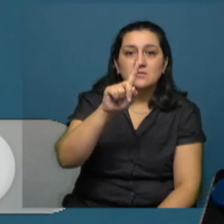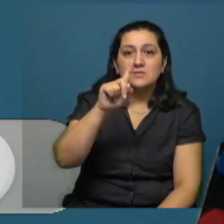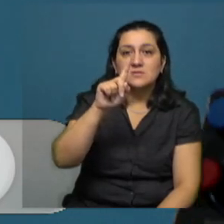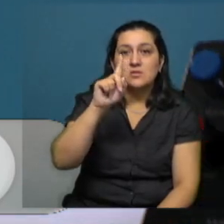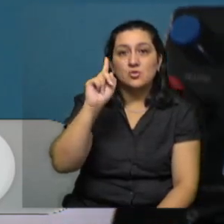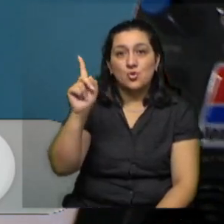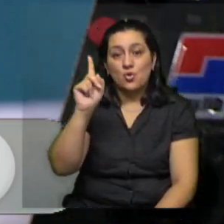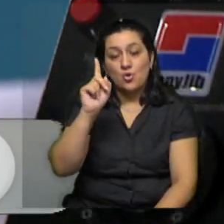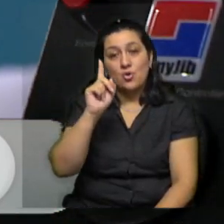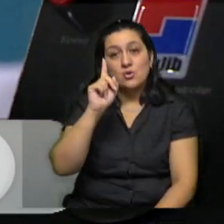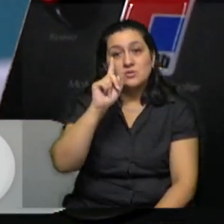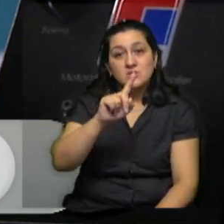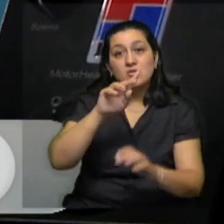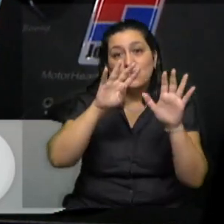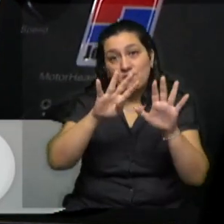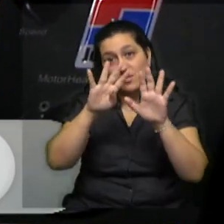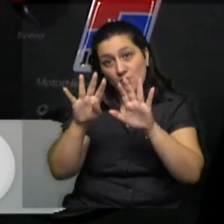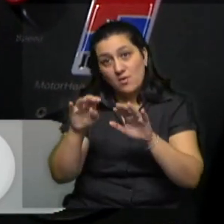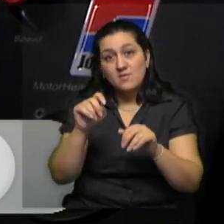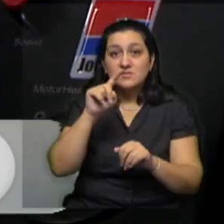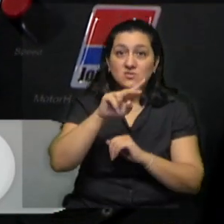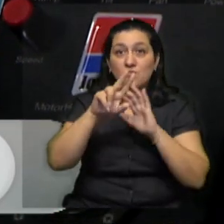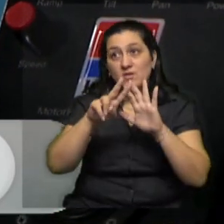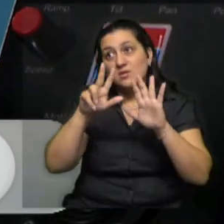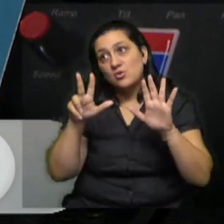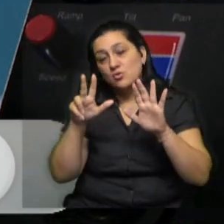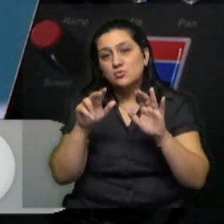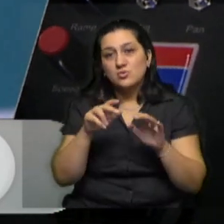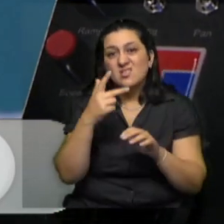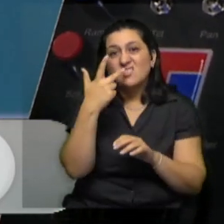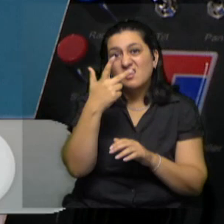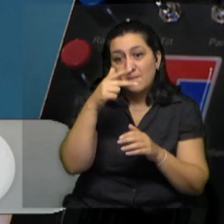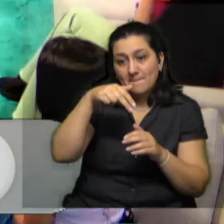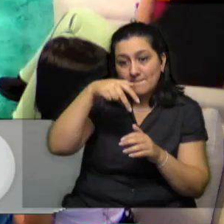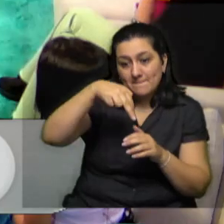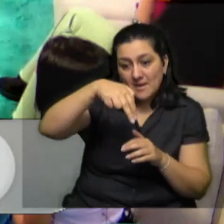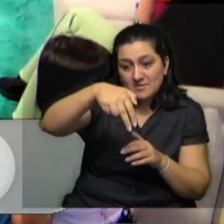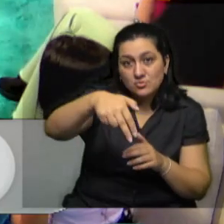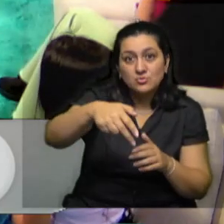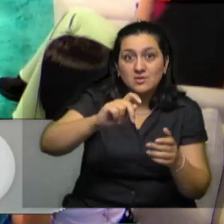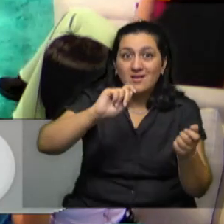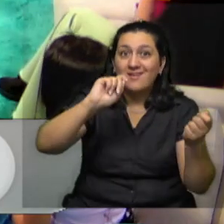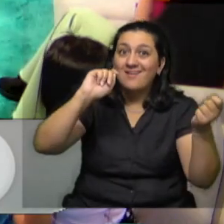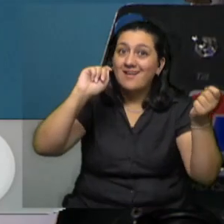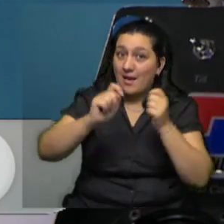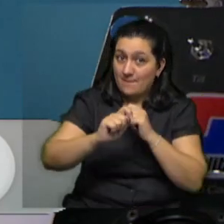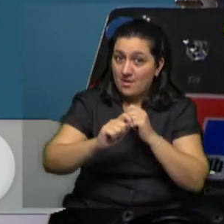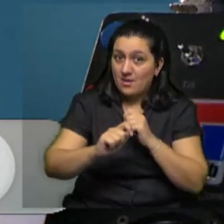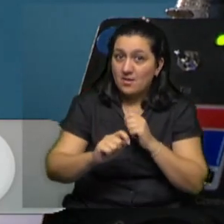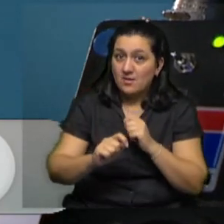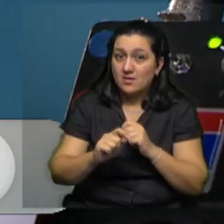Va cambiando, ¿no? 99, 128. Lo va tomando ahí. Está a tres pasos de nosotros, ¿eh? Sí.